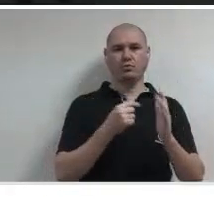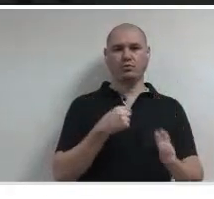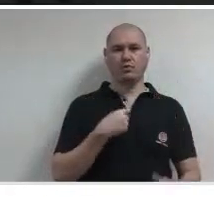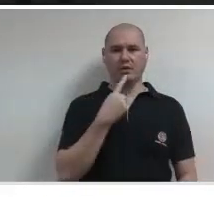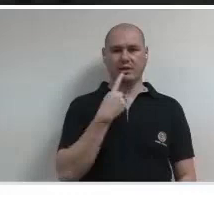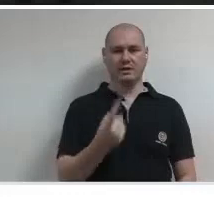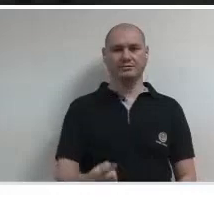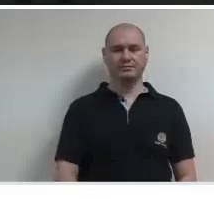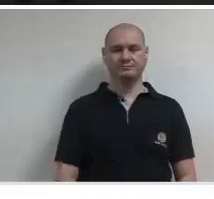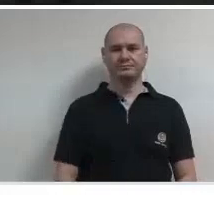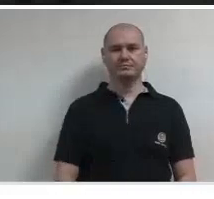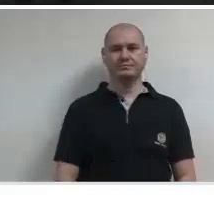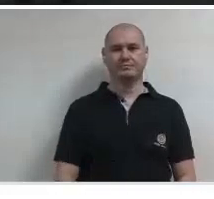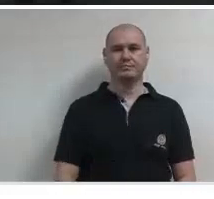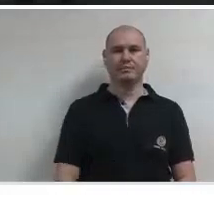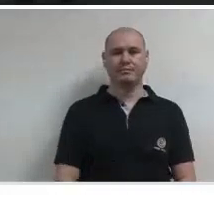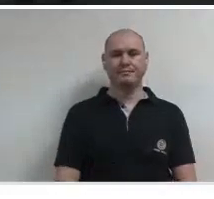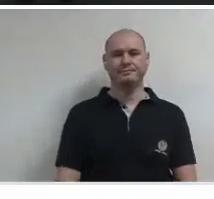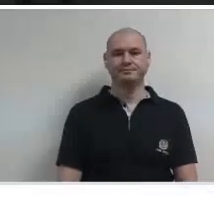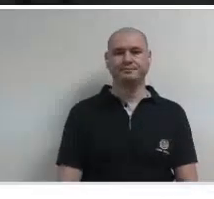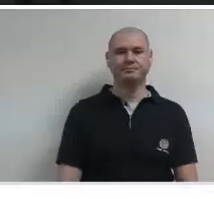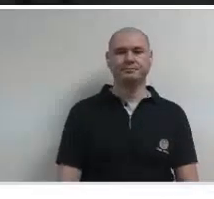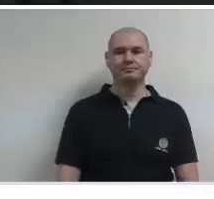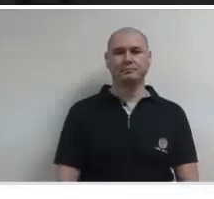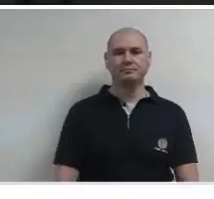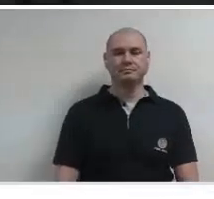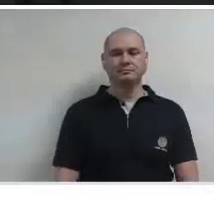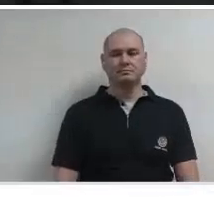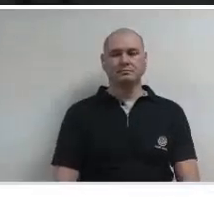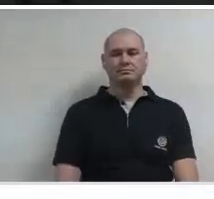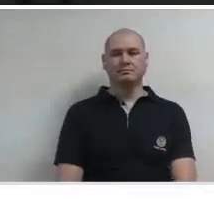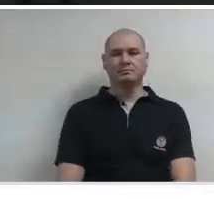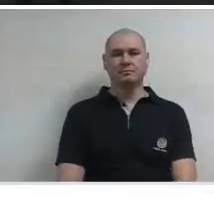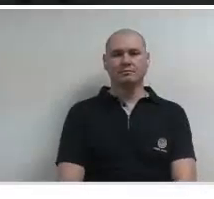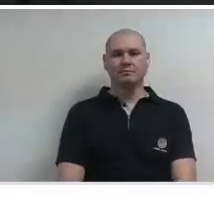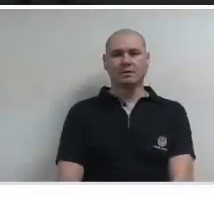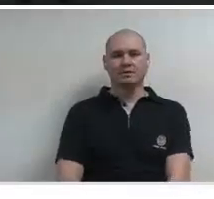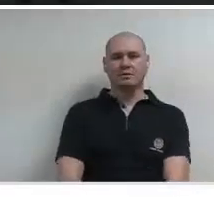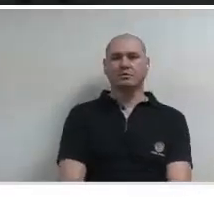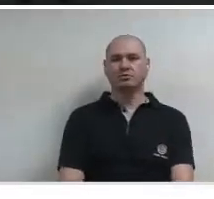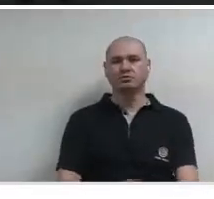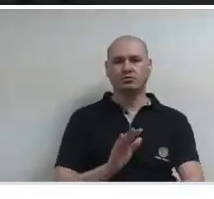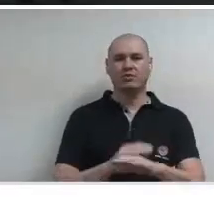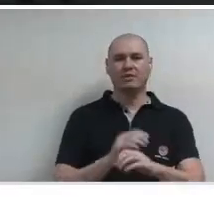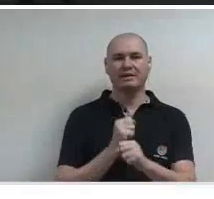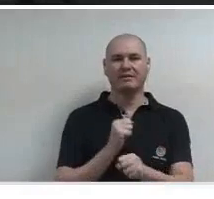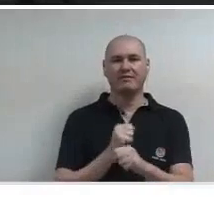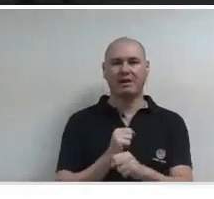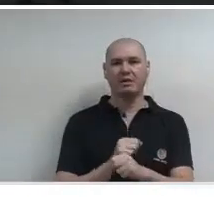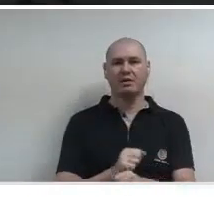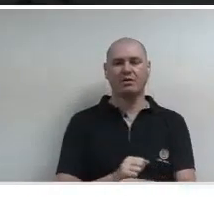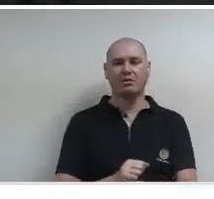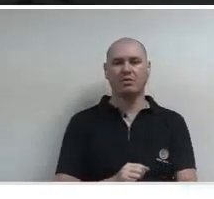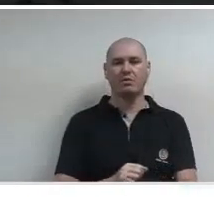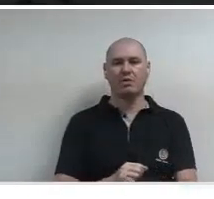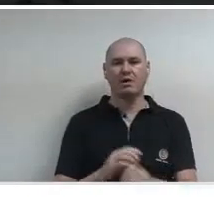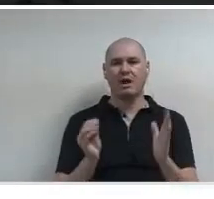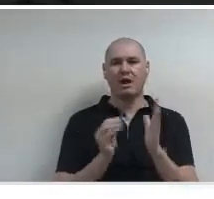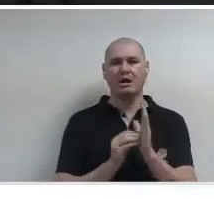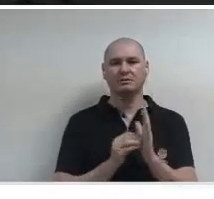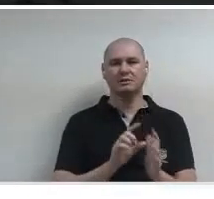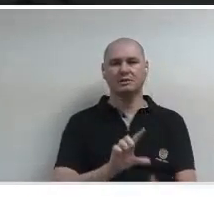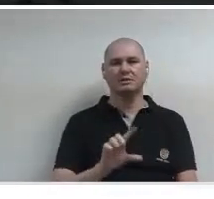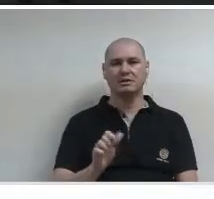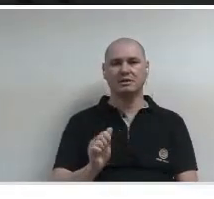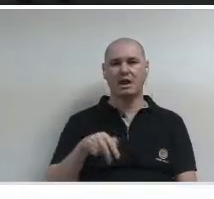mi ambue ja se va el trabajo que está realizando la doctora Carolina Llanes con la oficina técnica. Upea viste voy na